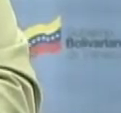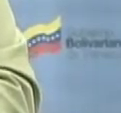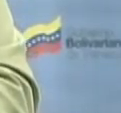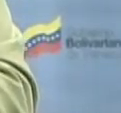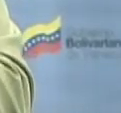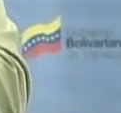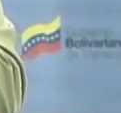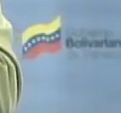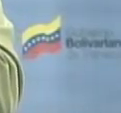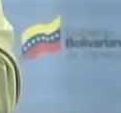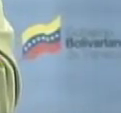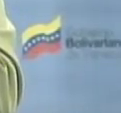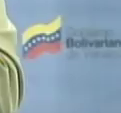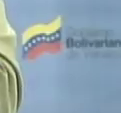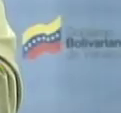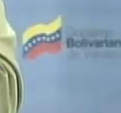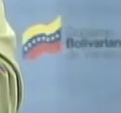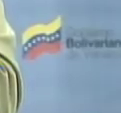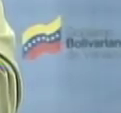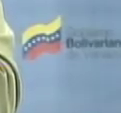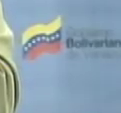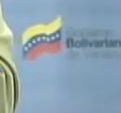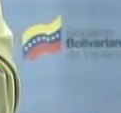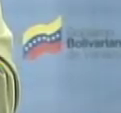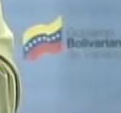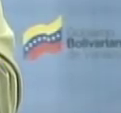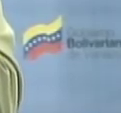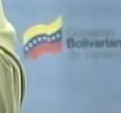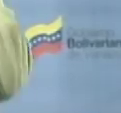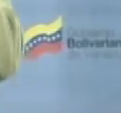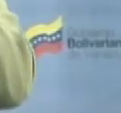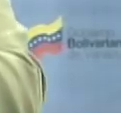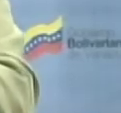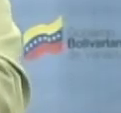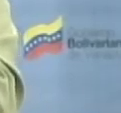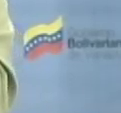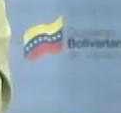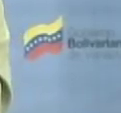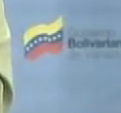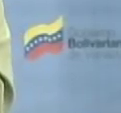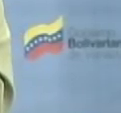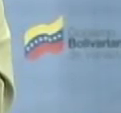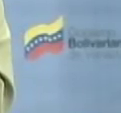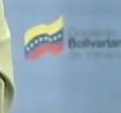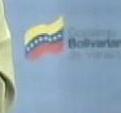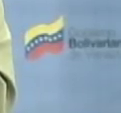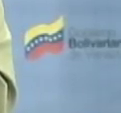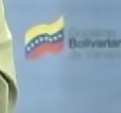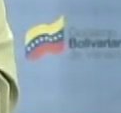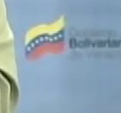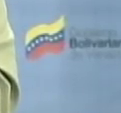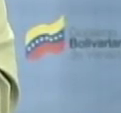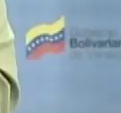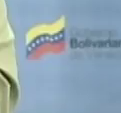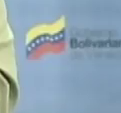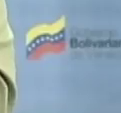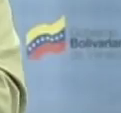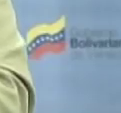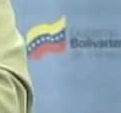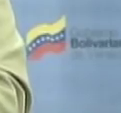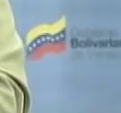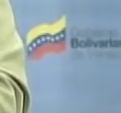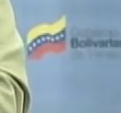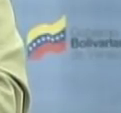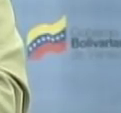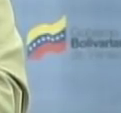Están por están, pero además para lograr acuerdos con cada uno. Ahí es donde yo le pido a los ministros,